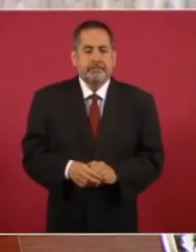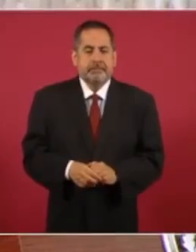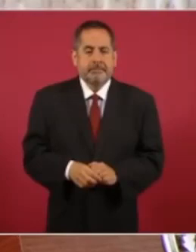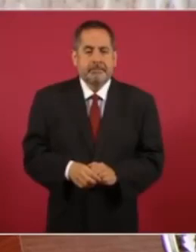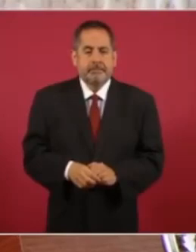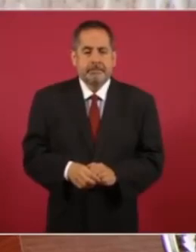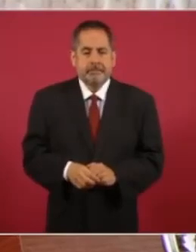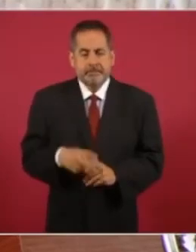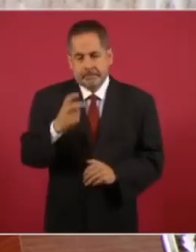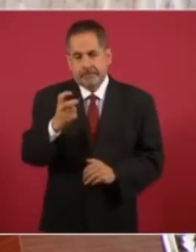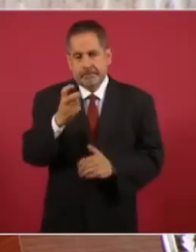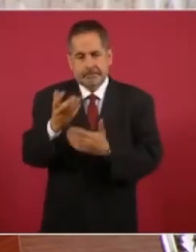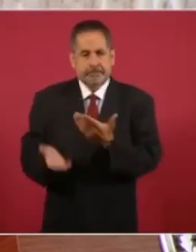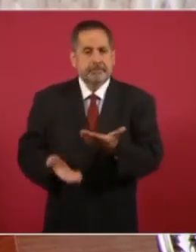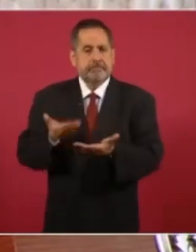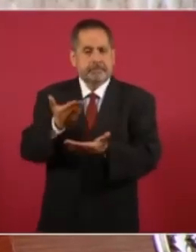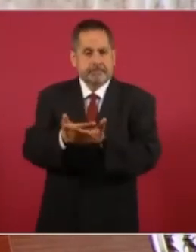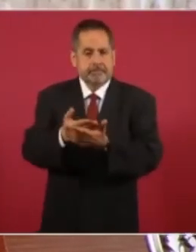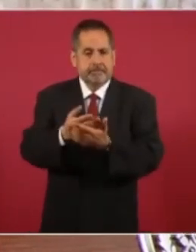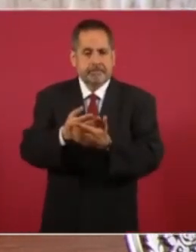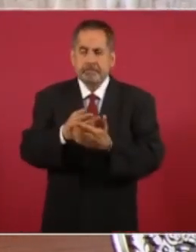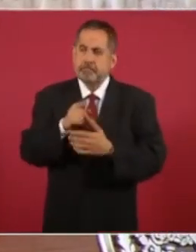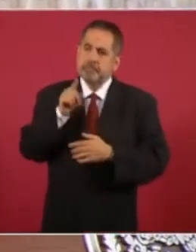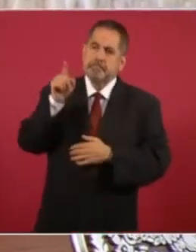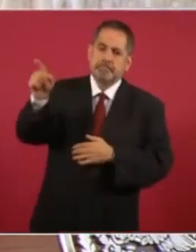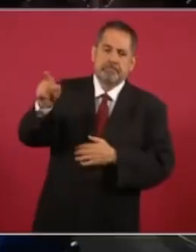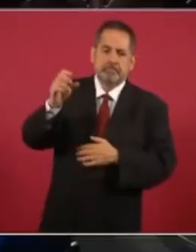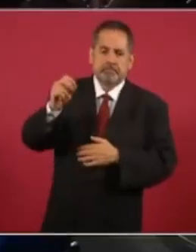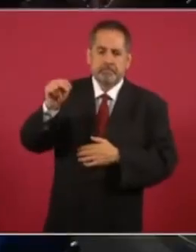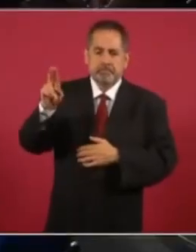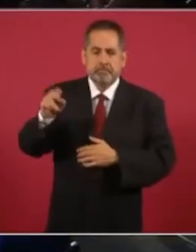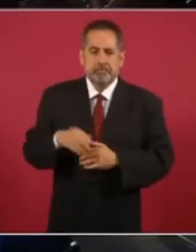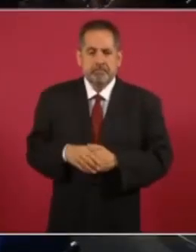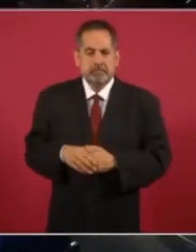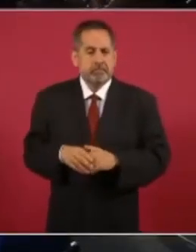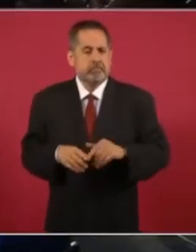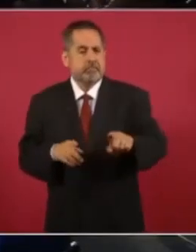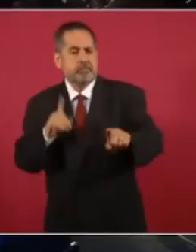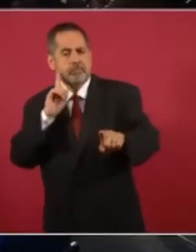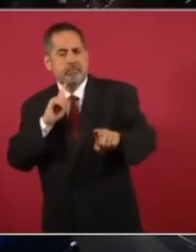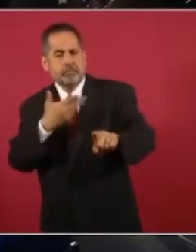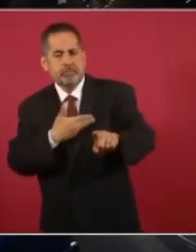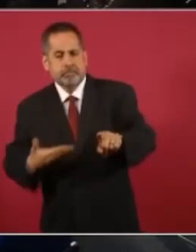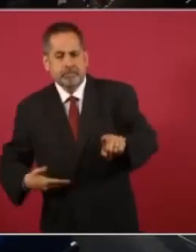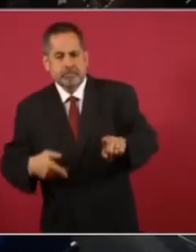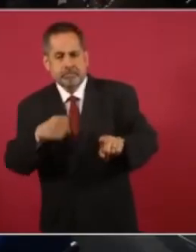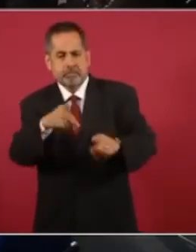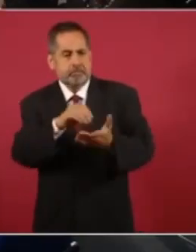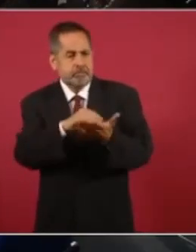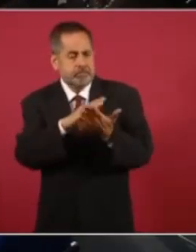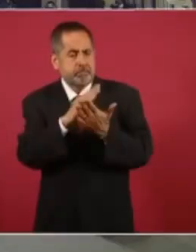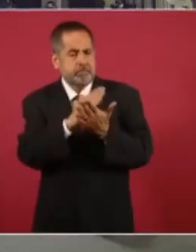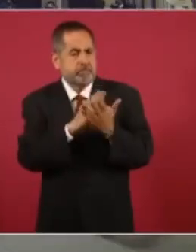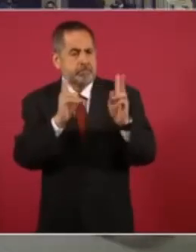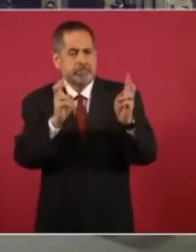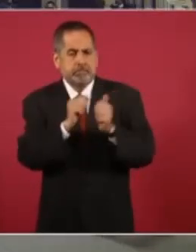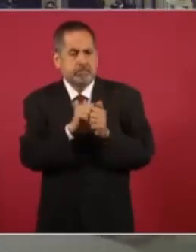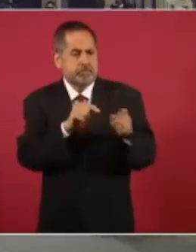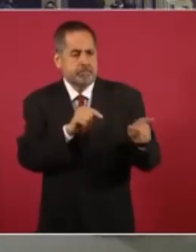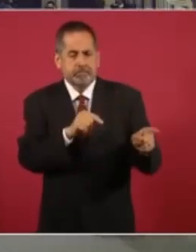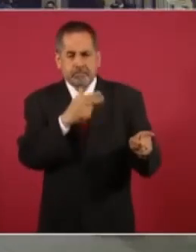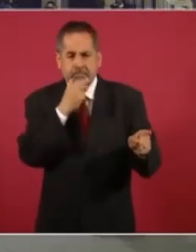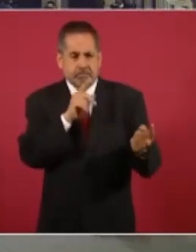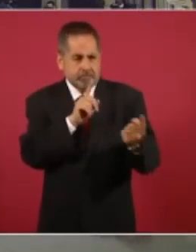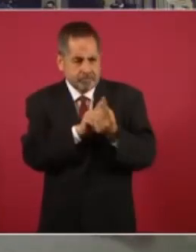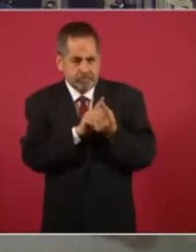Y eso es lo que vamos a plantear en la ONU. Presidente, ya dijo que no hay agenda con Blinken, pero ¿usted qué tema le importa